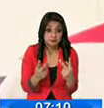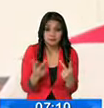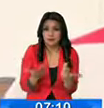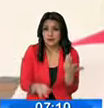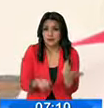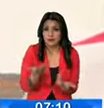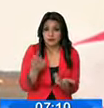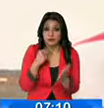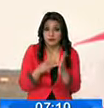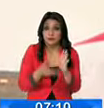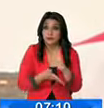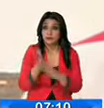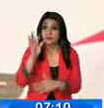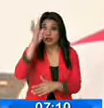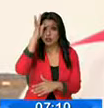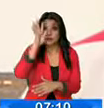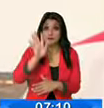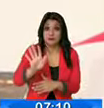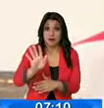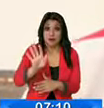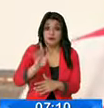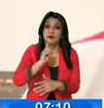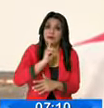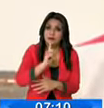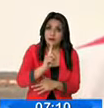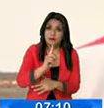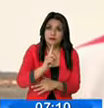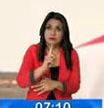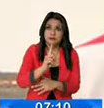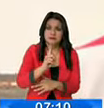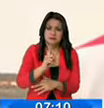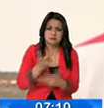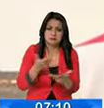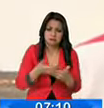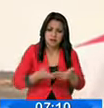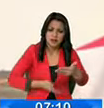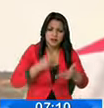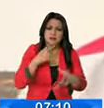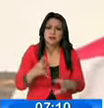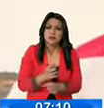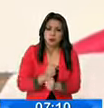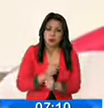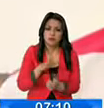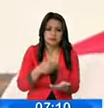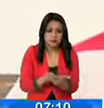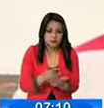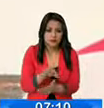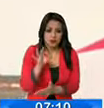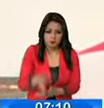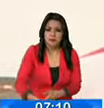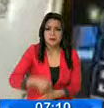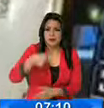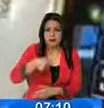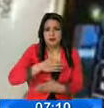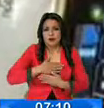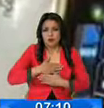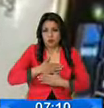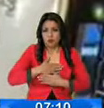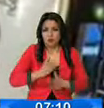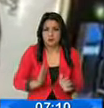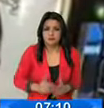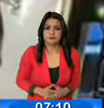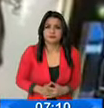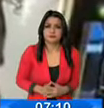pide el hospital un papel donde ha sido el accidente y todo para el SOAI. Por eso es que venimos aquí, justito encontramos la maleta aquí. La novedad